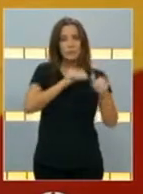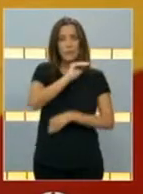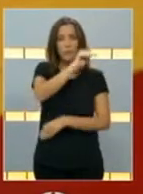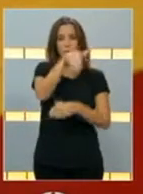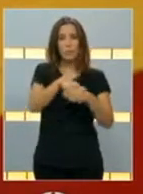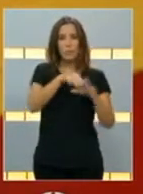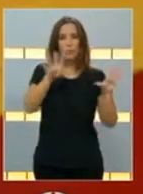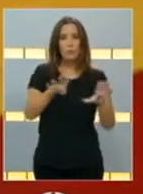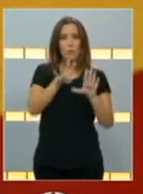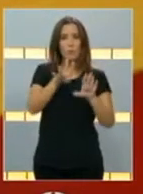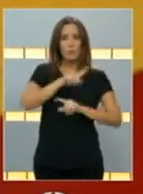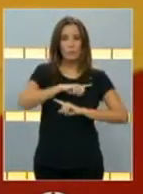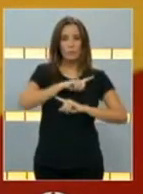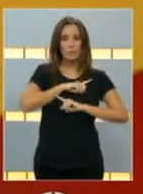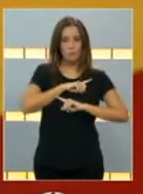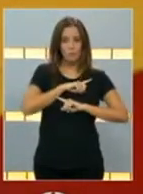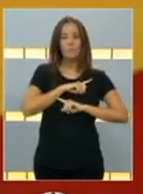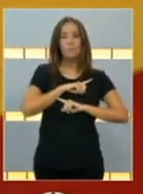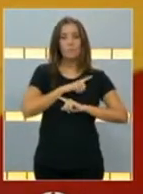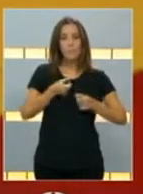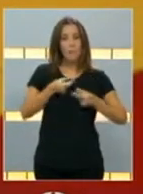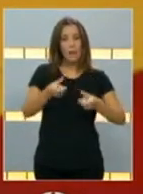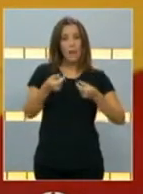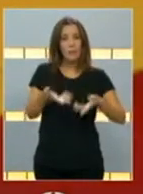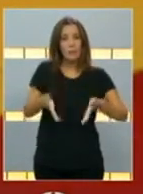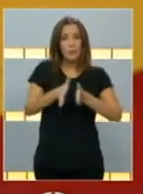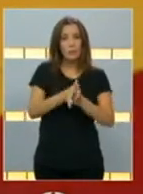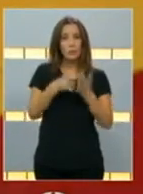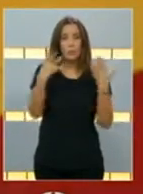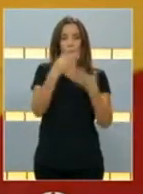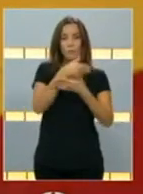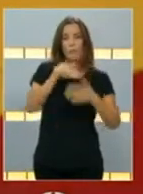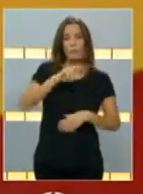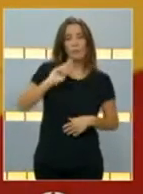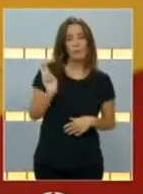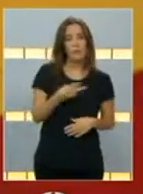el 9N y tendrá un coste de más de 9 millones de euros.